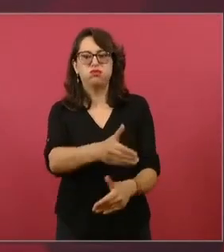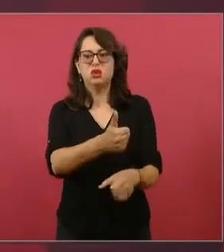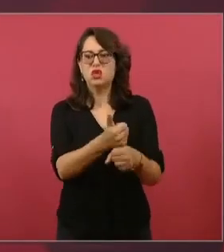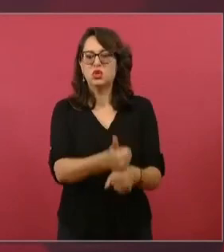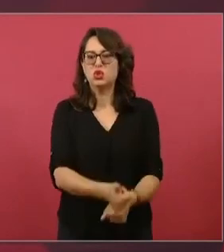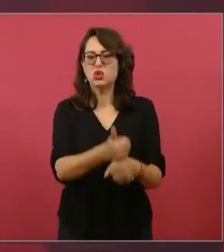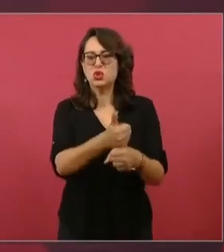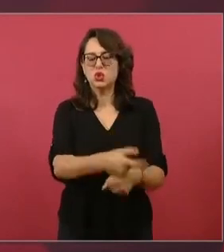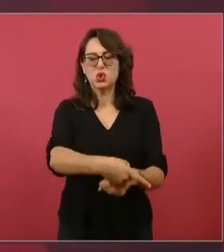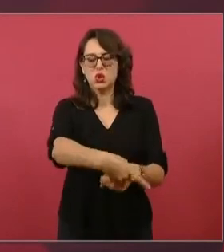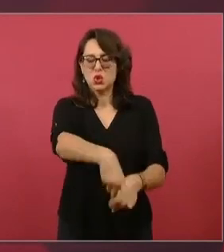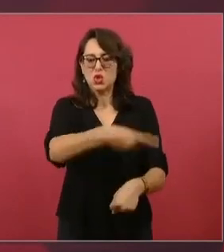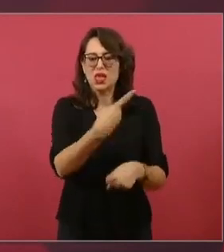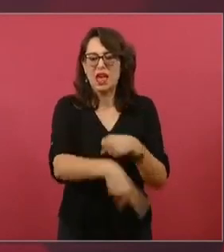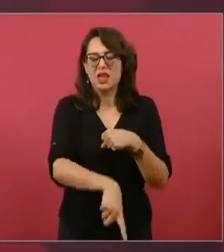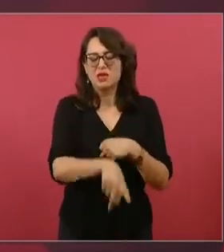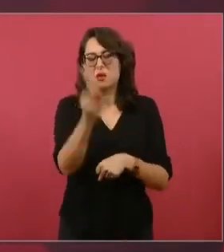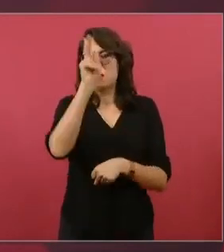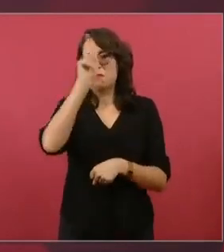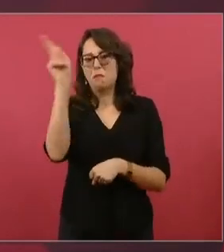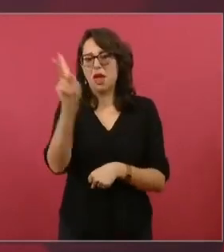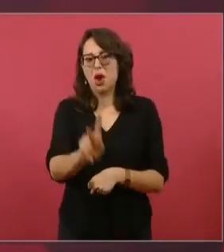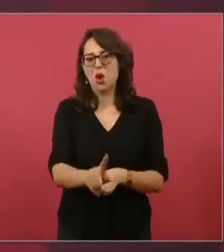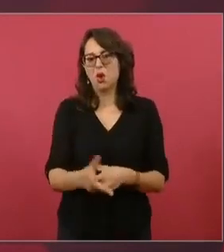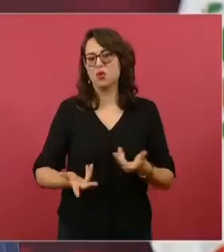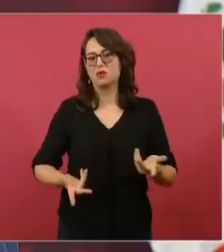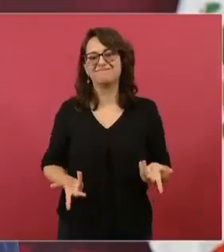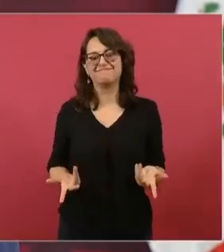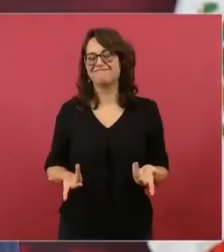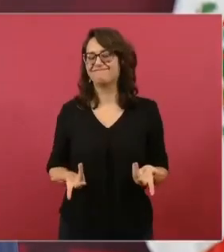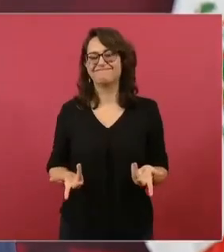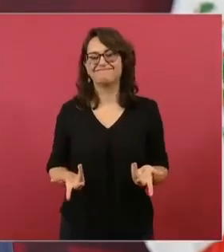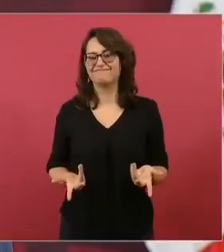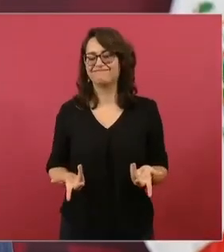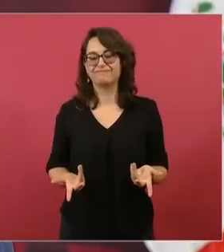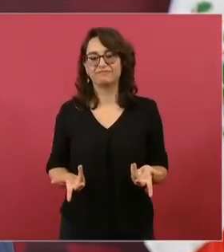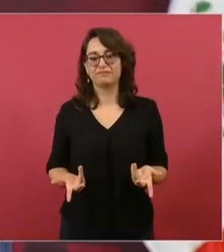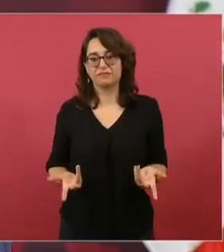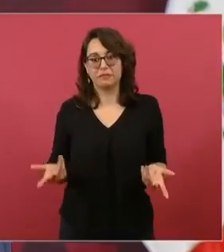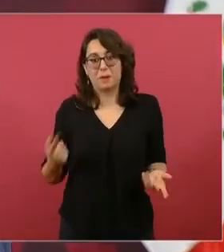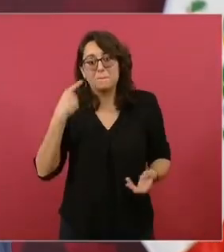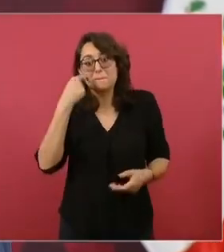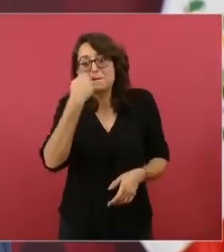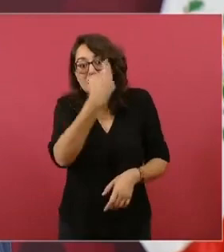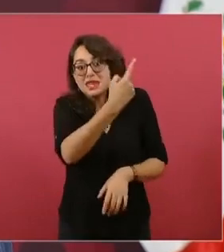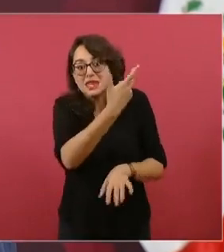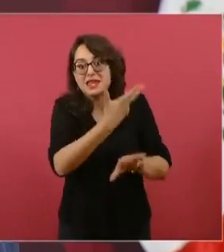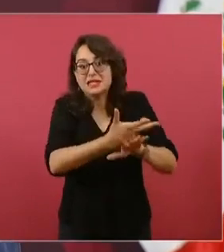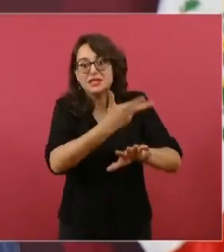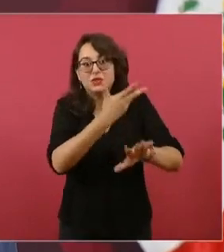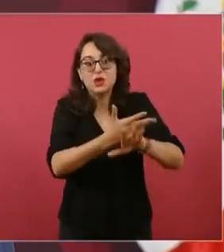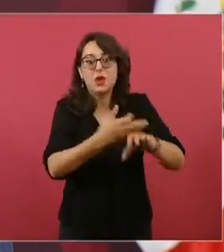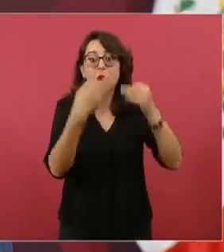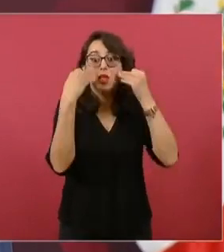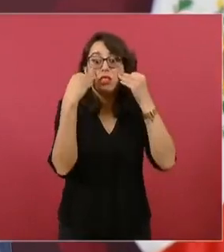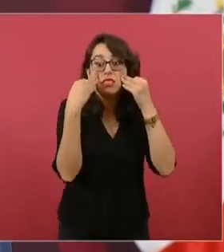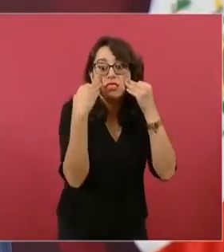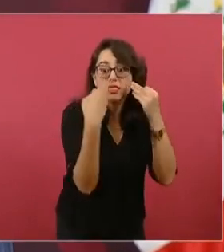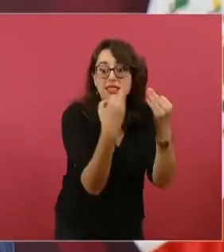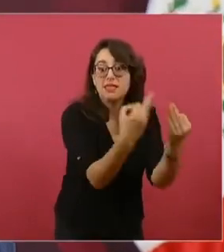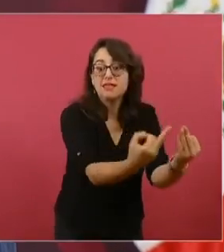porque es muy doloroso. Les estoy planteando el caso de Estados Unidos, lo que escuché